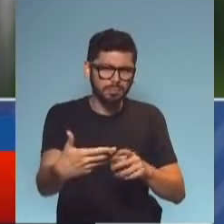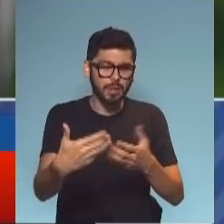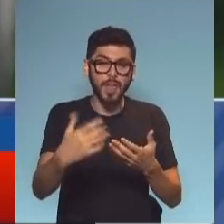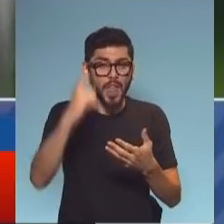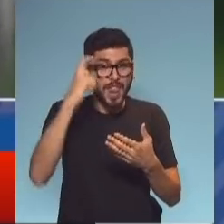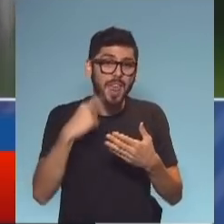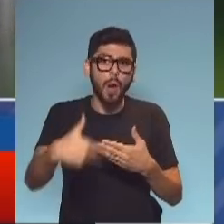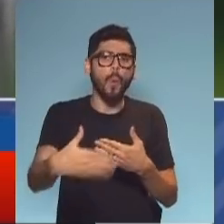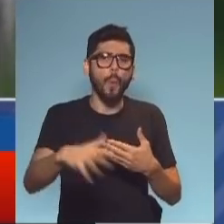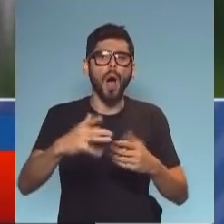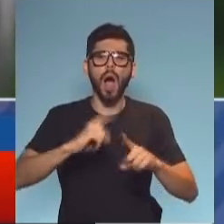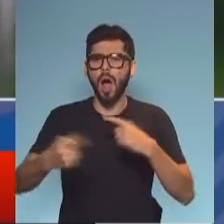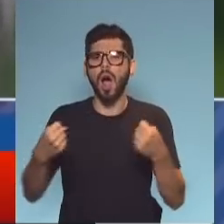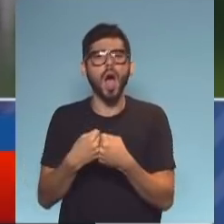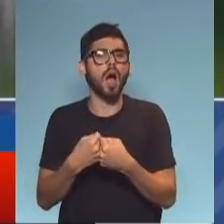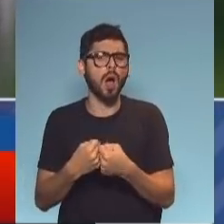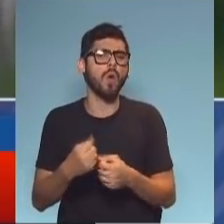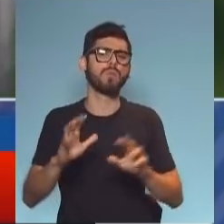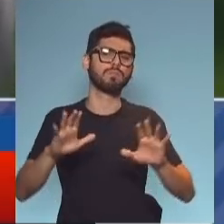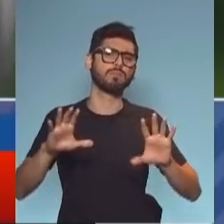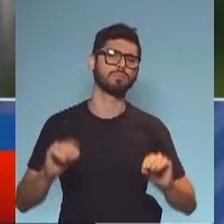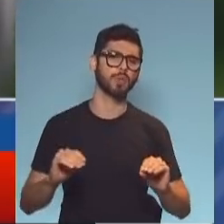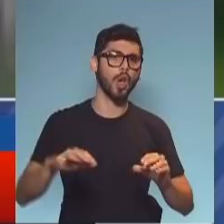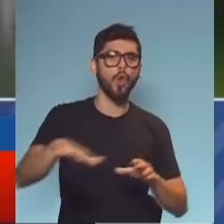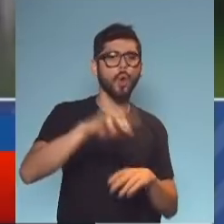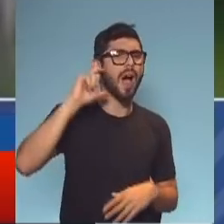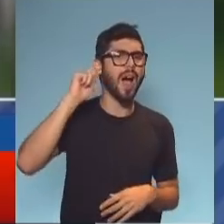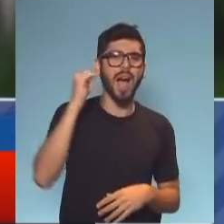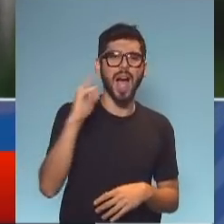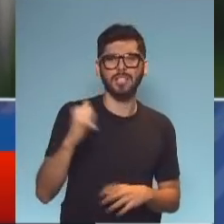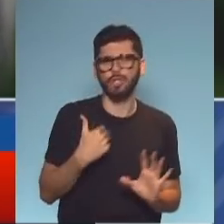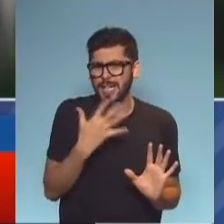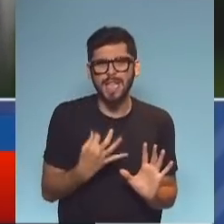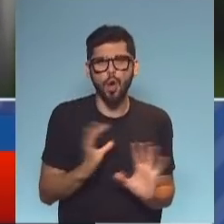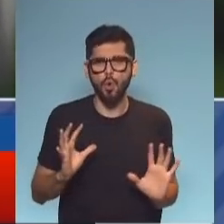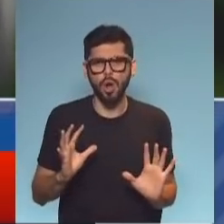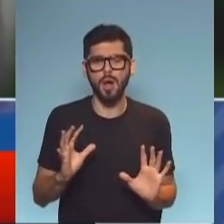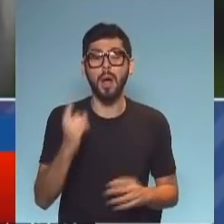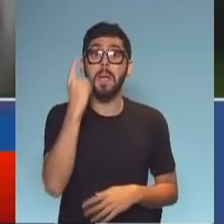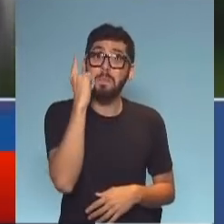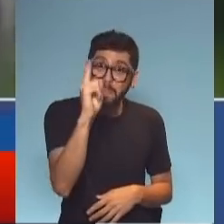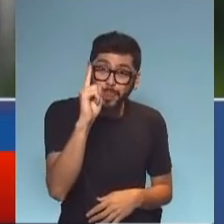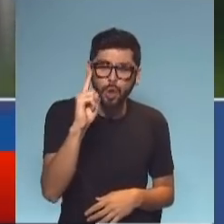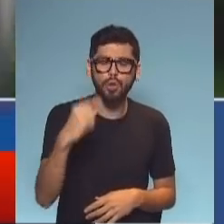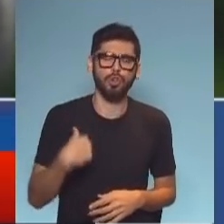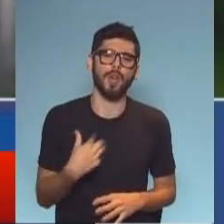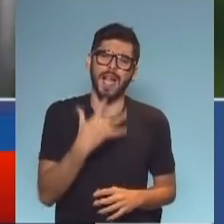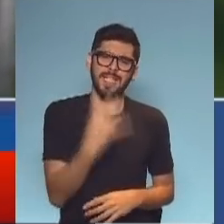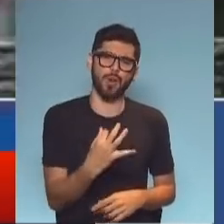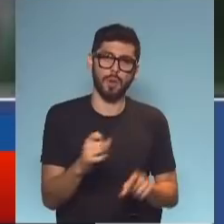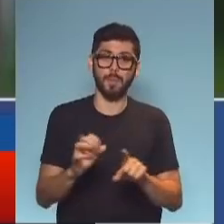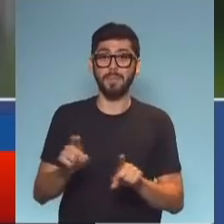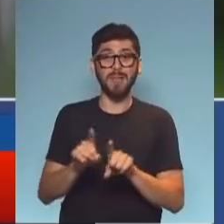que concierne a los acontecimientos de hoy en la Franja de Gaza. Pero le puedo asegurar, como en el